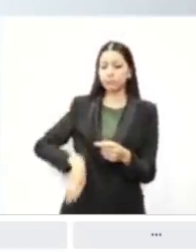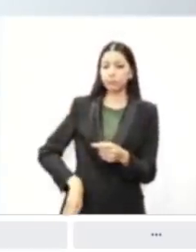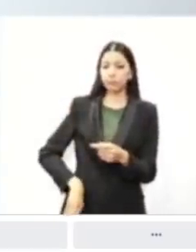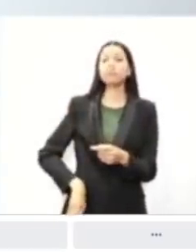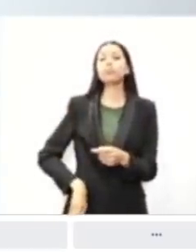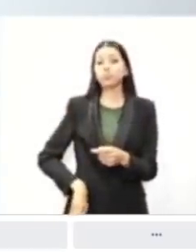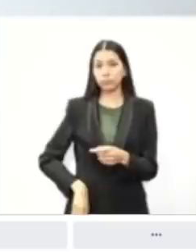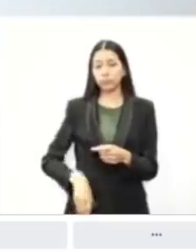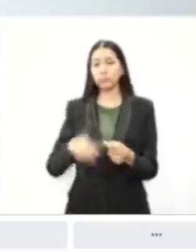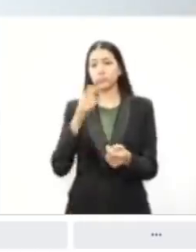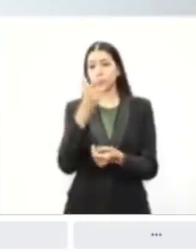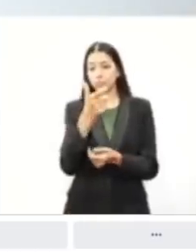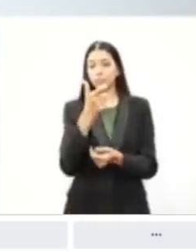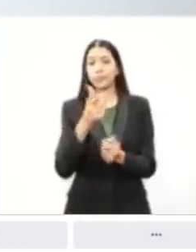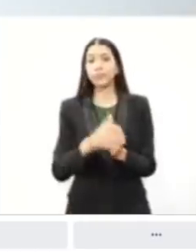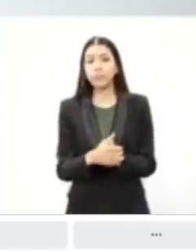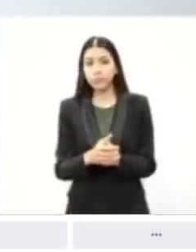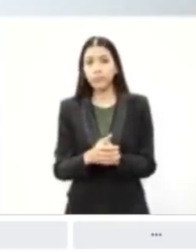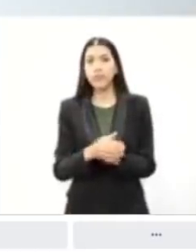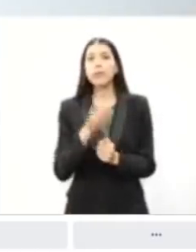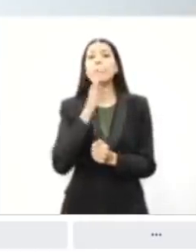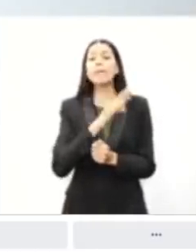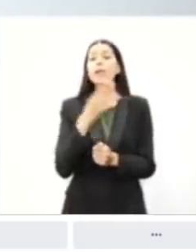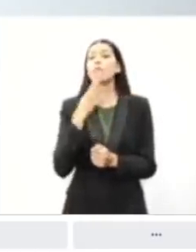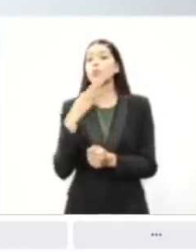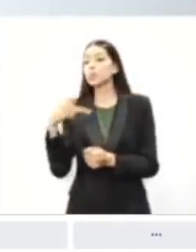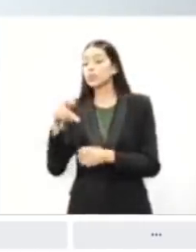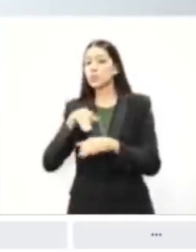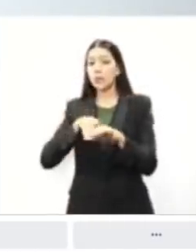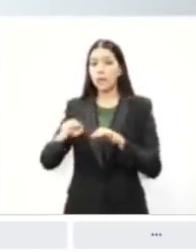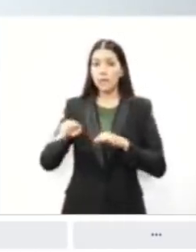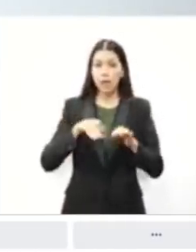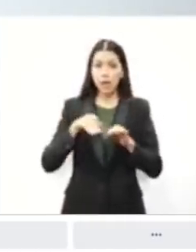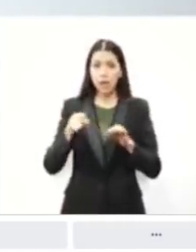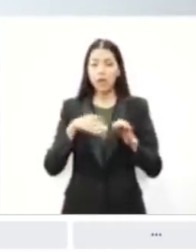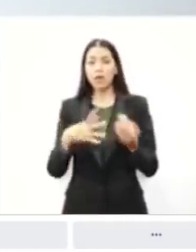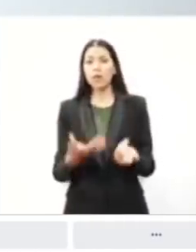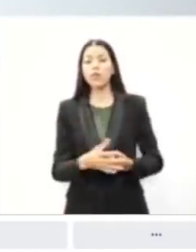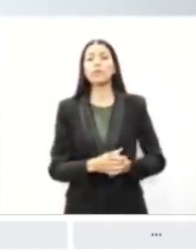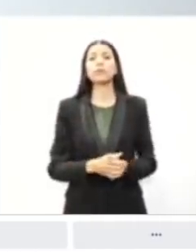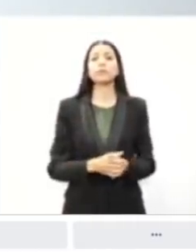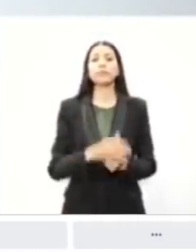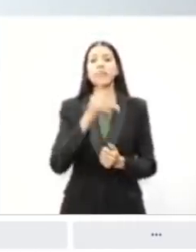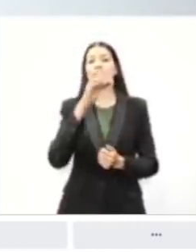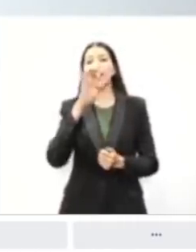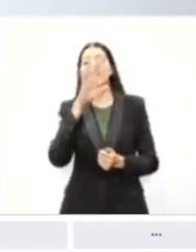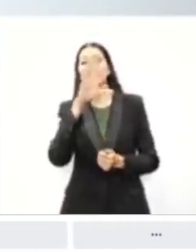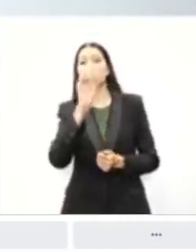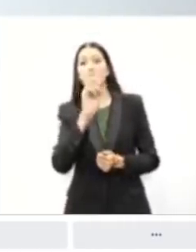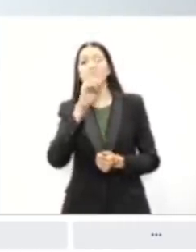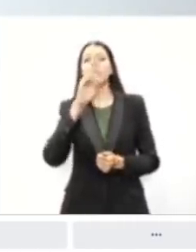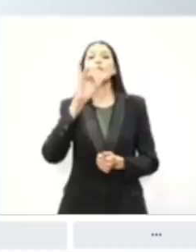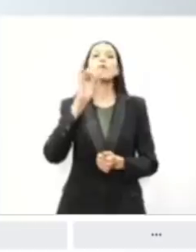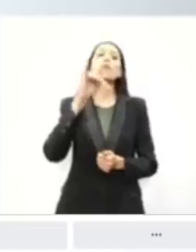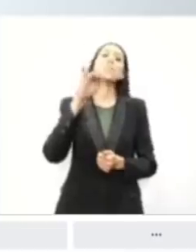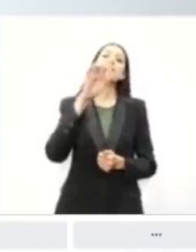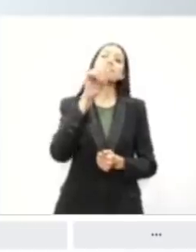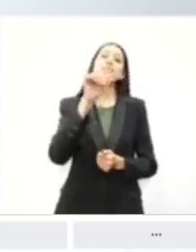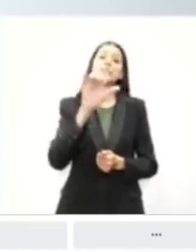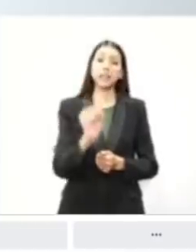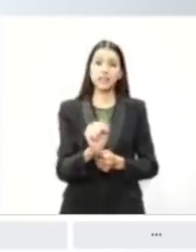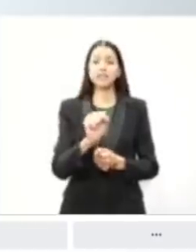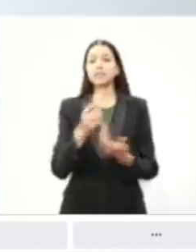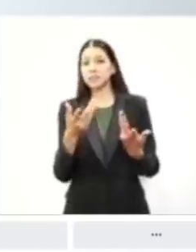de funciones, tráfico de influencias, cohecho, peculado, asociación delictuosa,